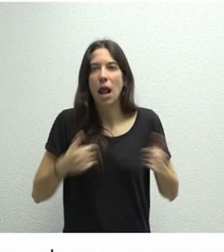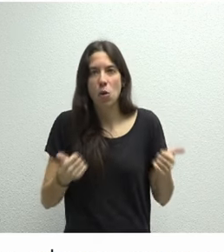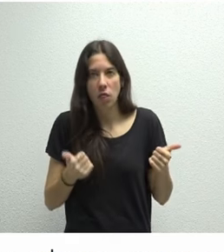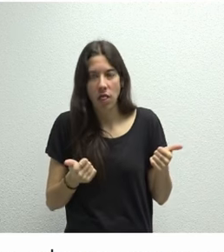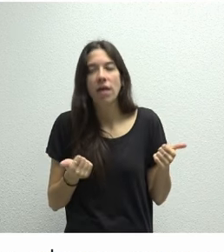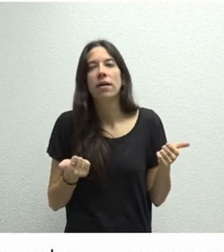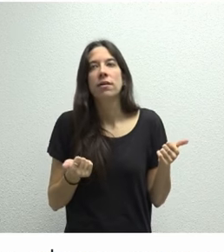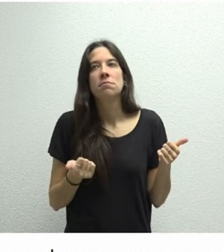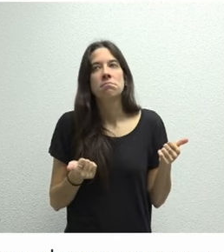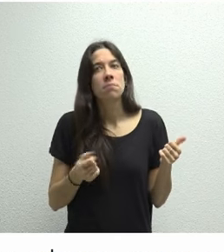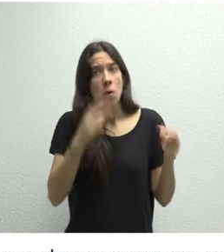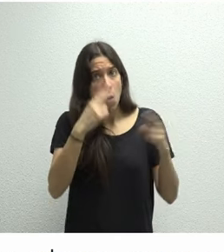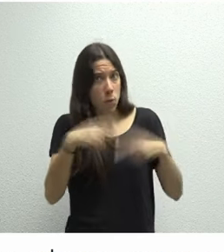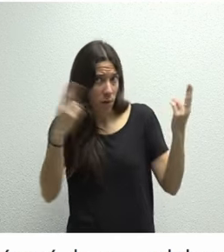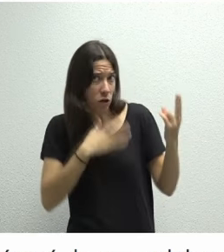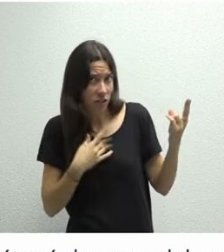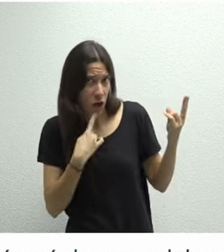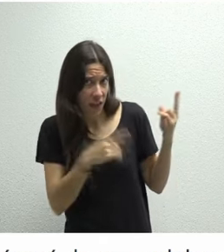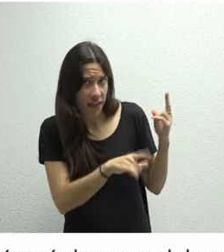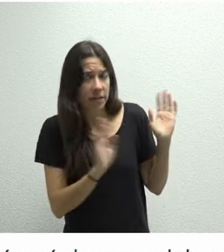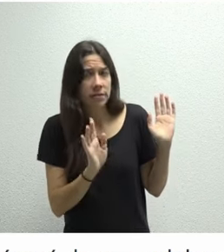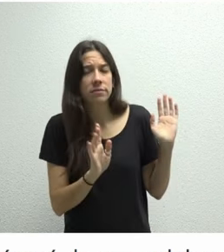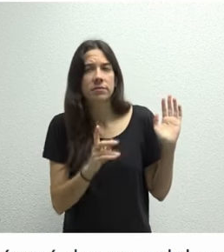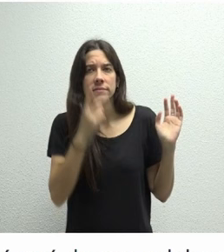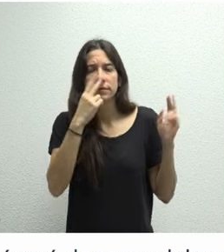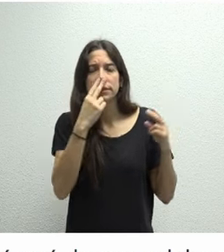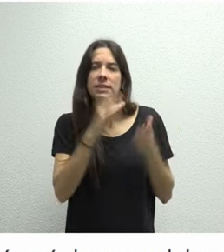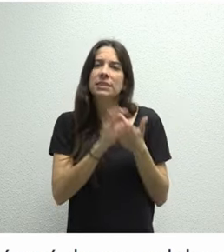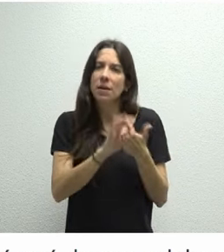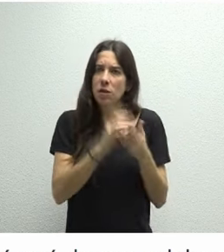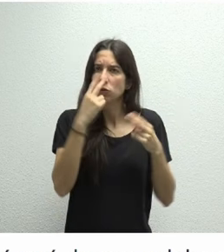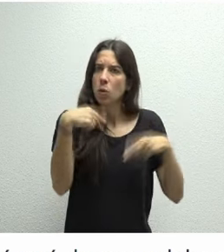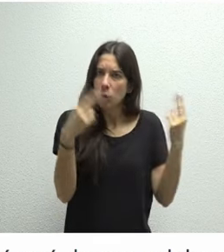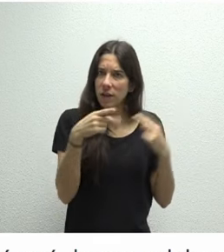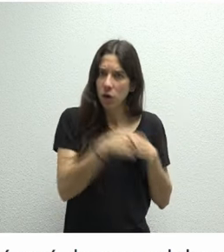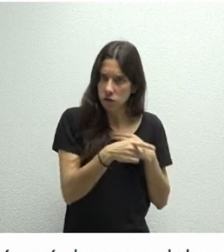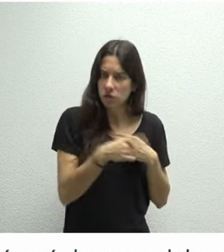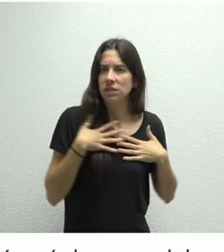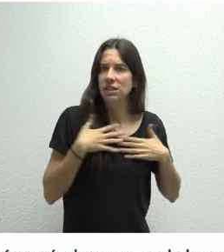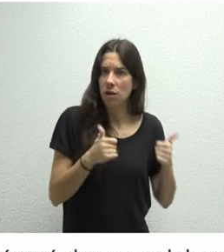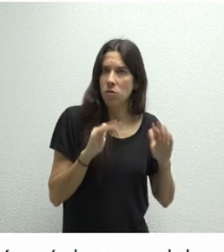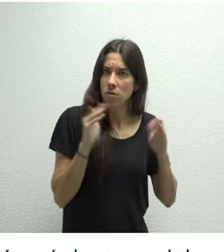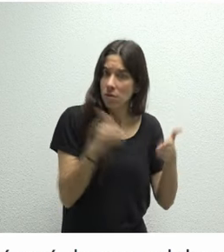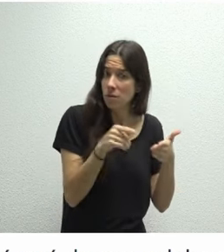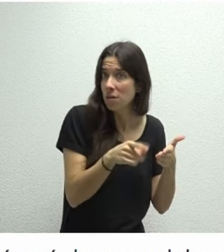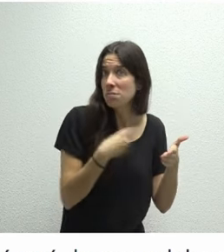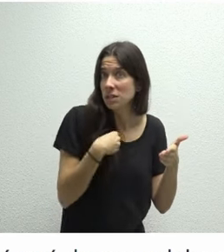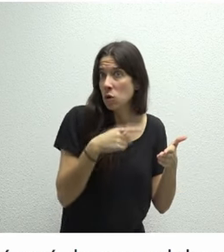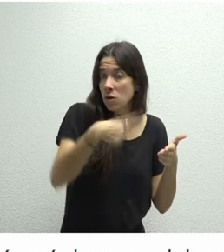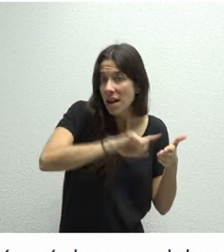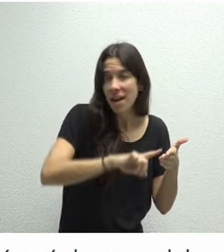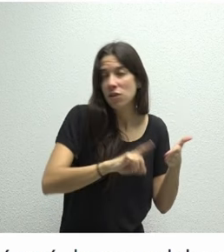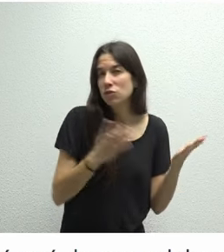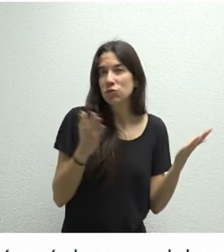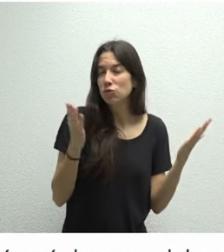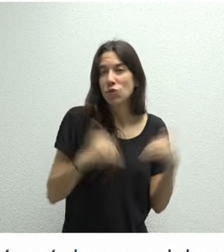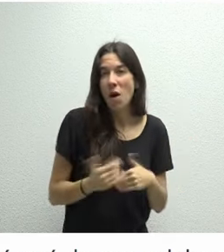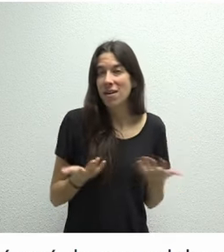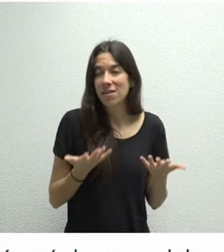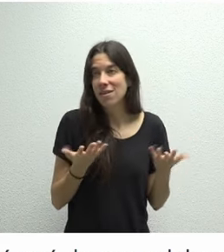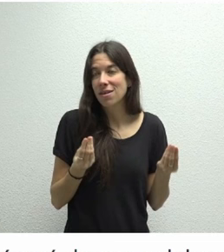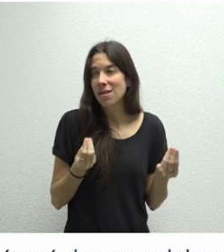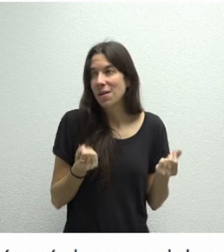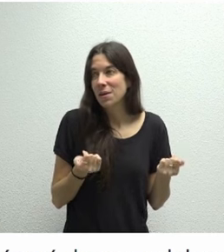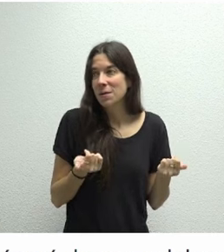concebidos los públicos me refiero servicios públicos de de salud no tienen eh